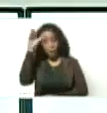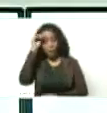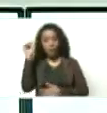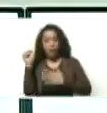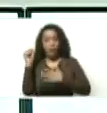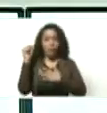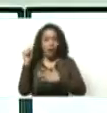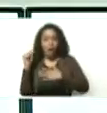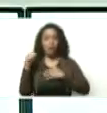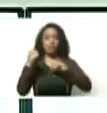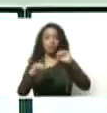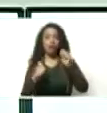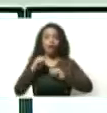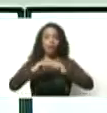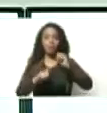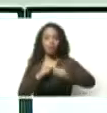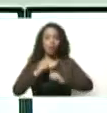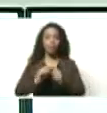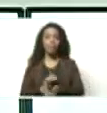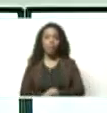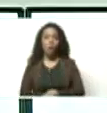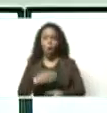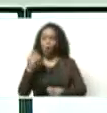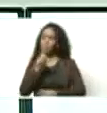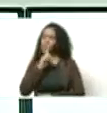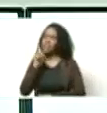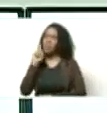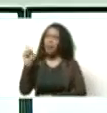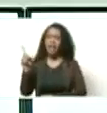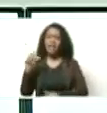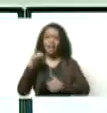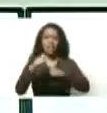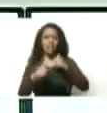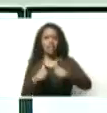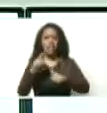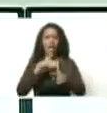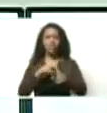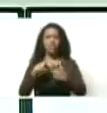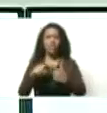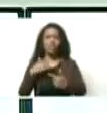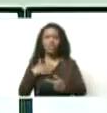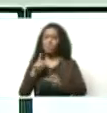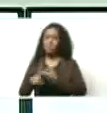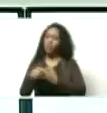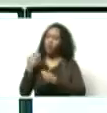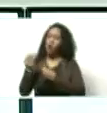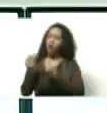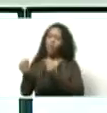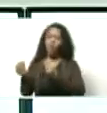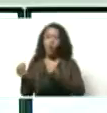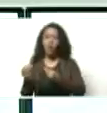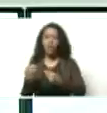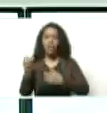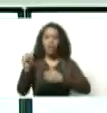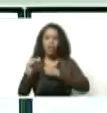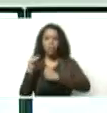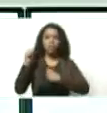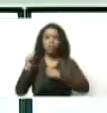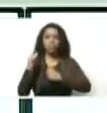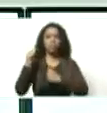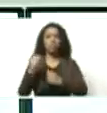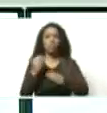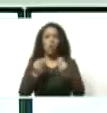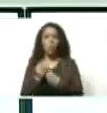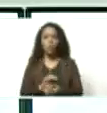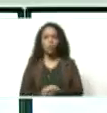salsa como que se llamaba la salsa que se bailaba entonces del sil ya que era brinca y está así